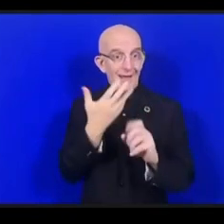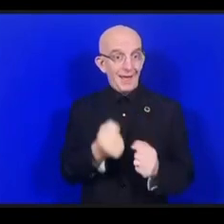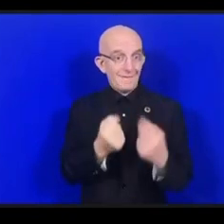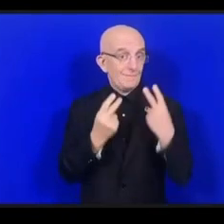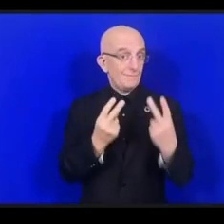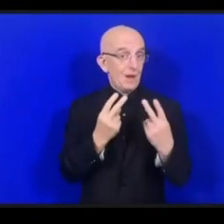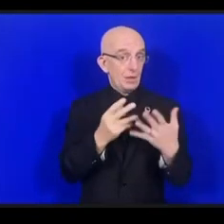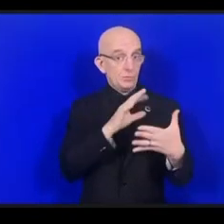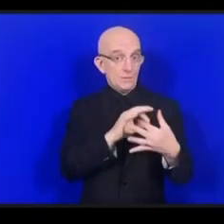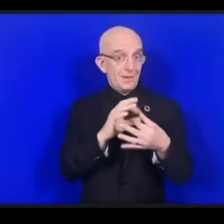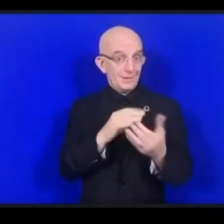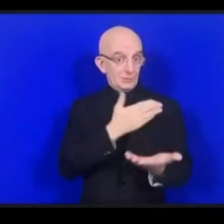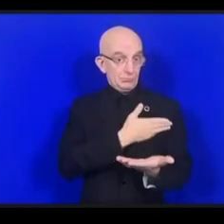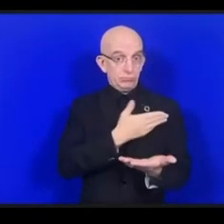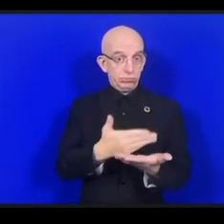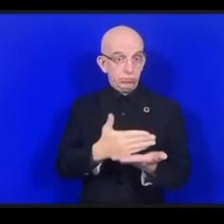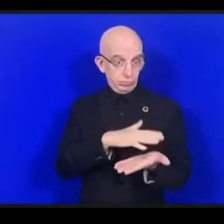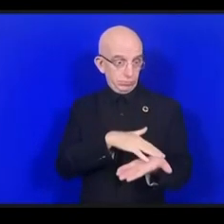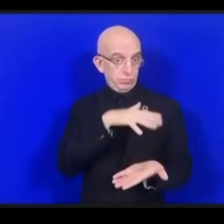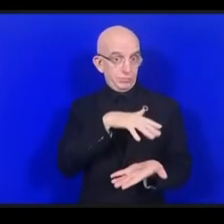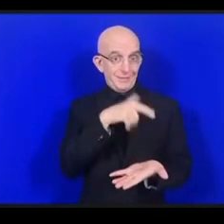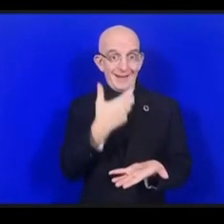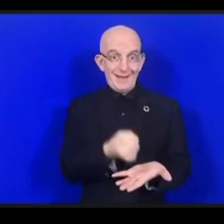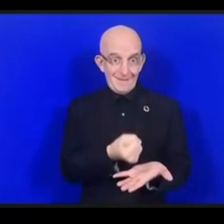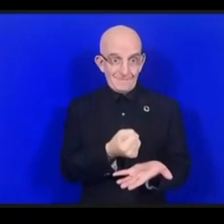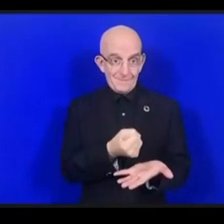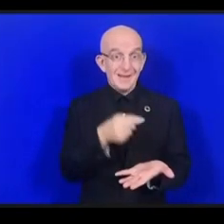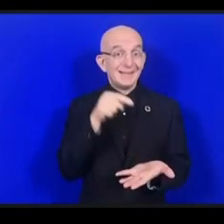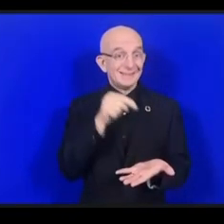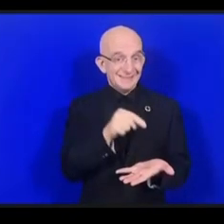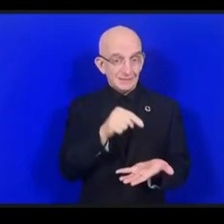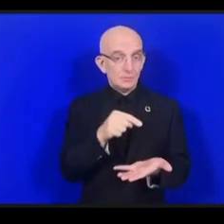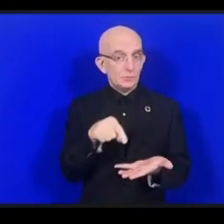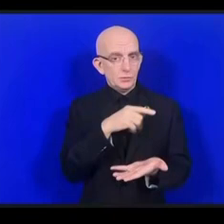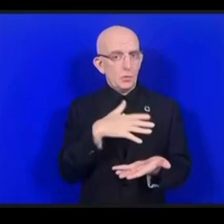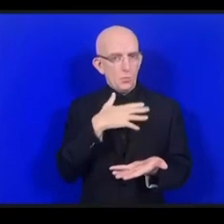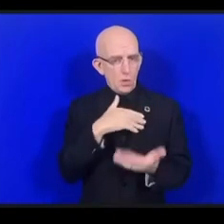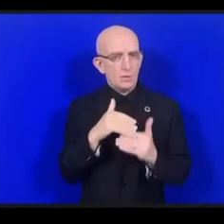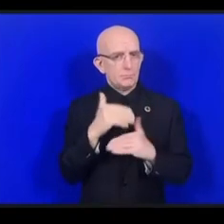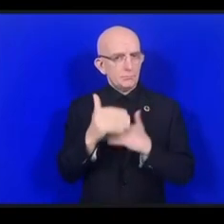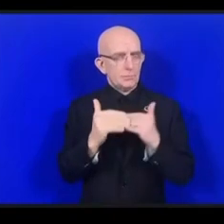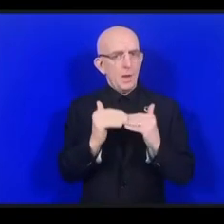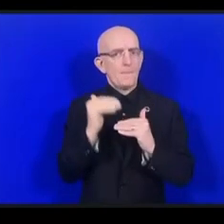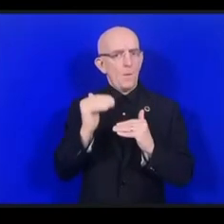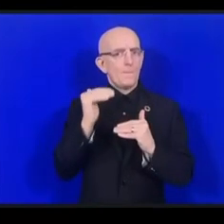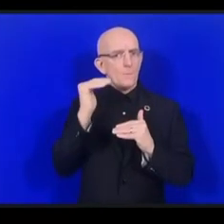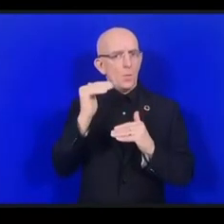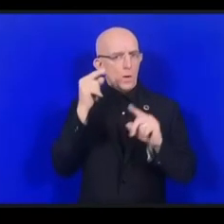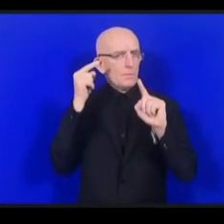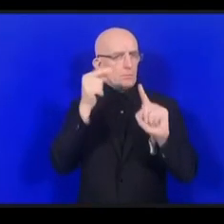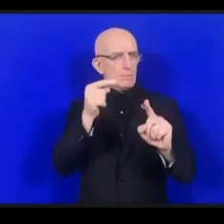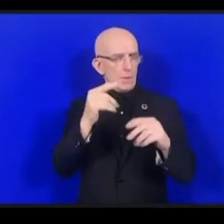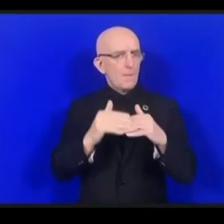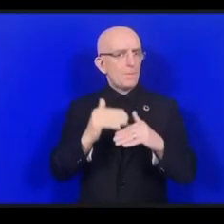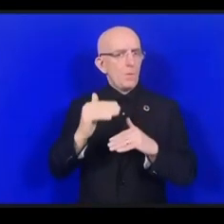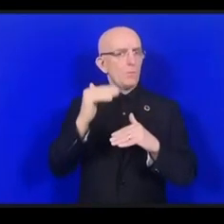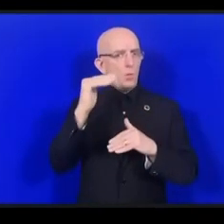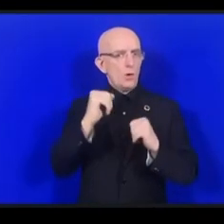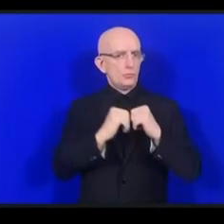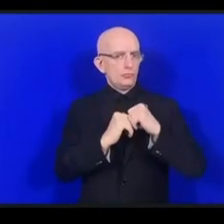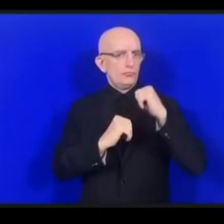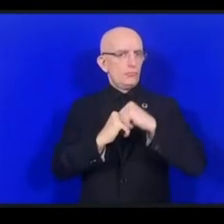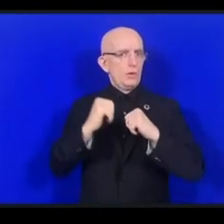enfoque más estructurado más estructurado en cuanto a un efecto mejor